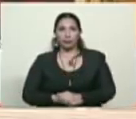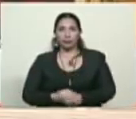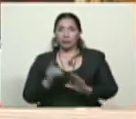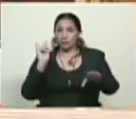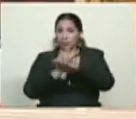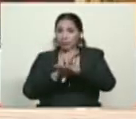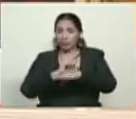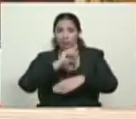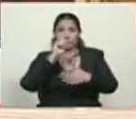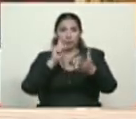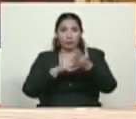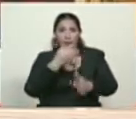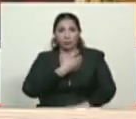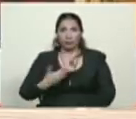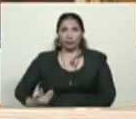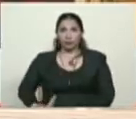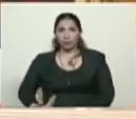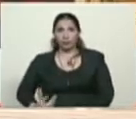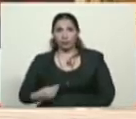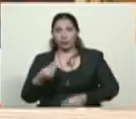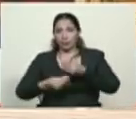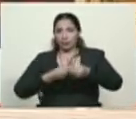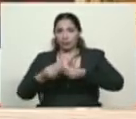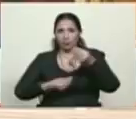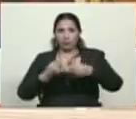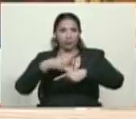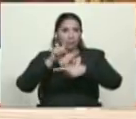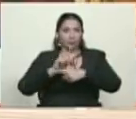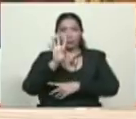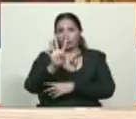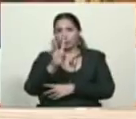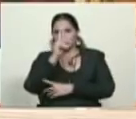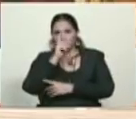absoluta del presidente se da en los primeros 4 años